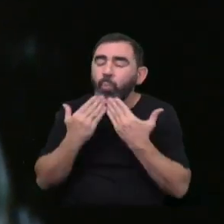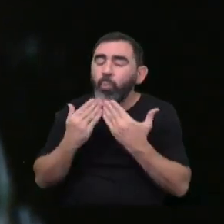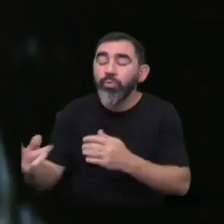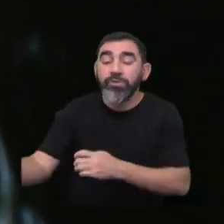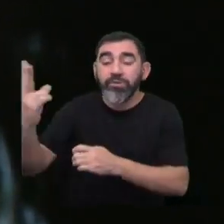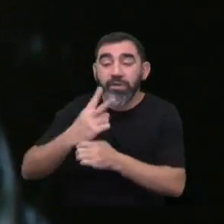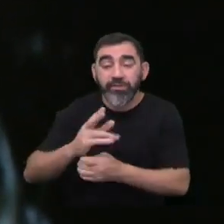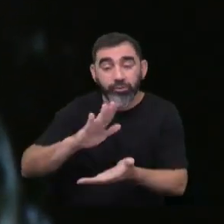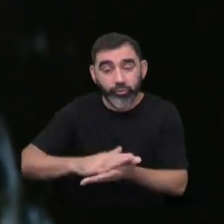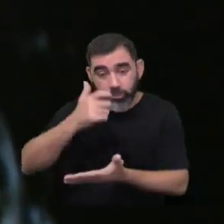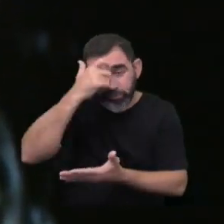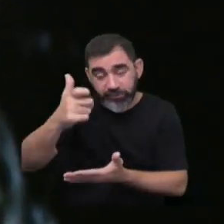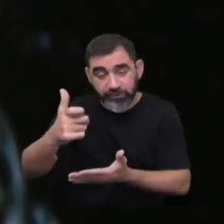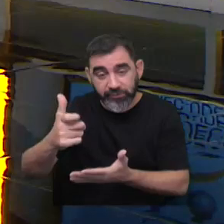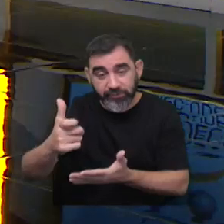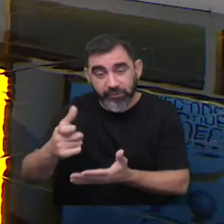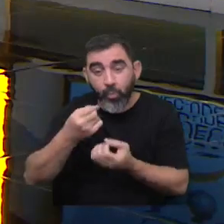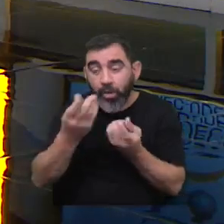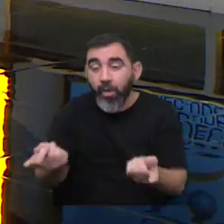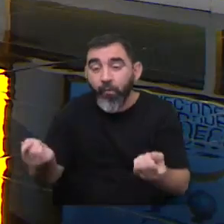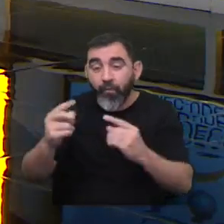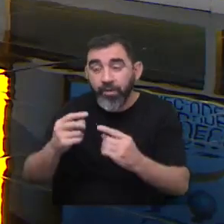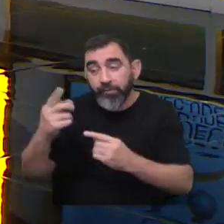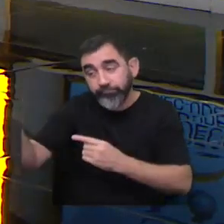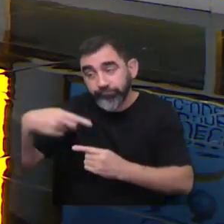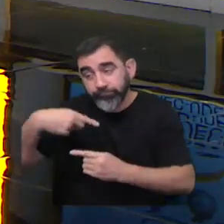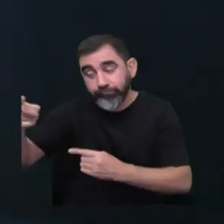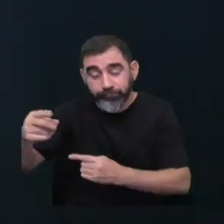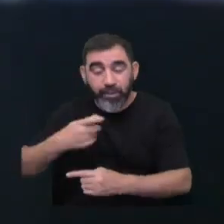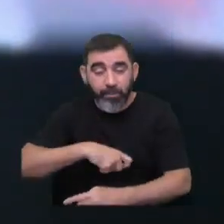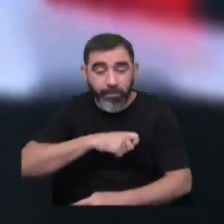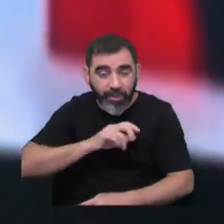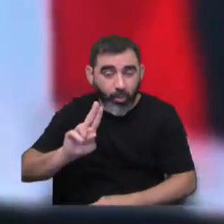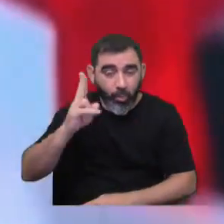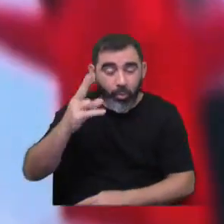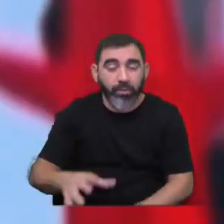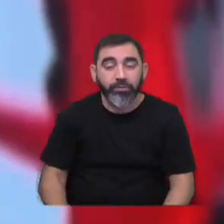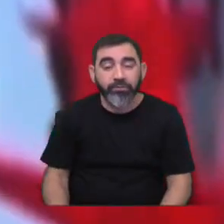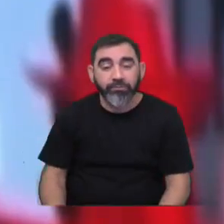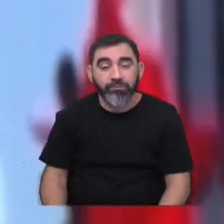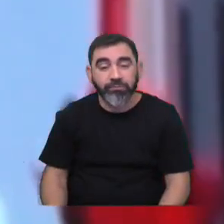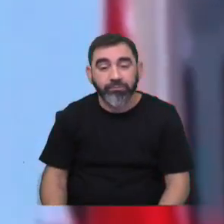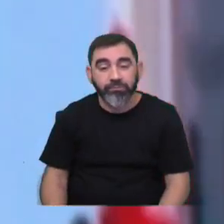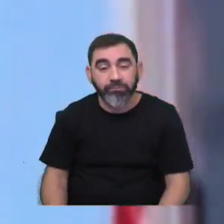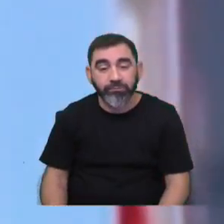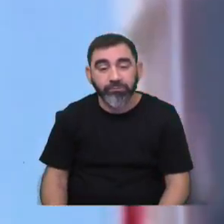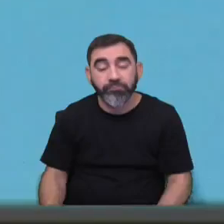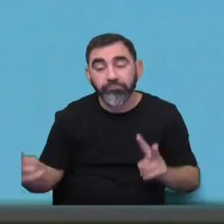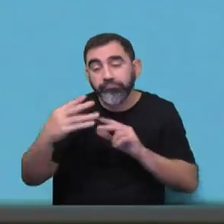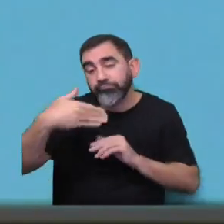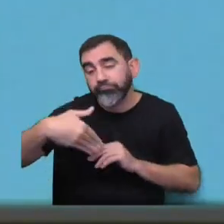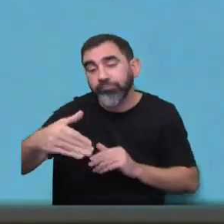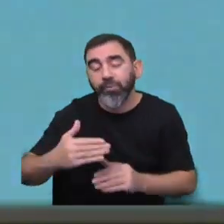acompañarnos en Sobre Ciencia. Buen regreso en estas idas y vueltas que todavía estás haciendo al Atlántico y bueno, nos vemos más adelante. Vale,